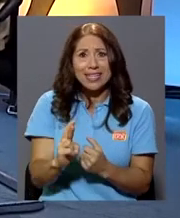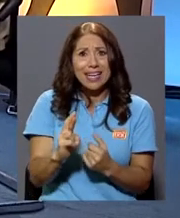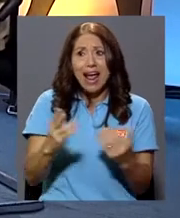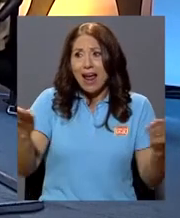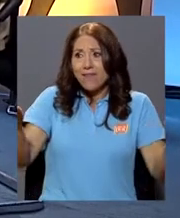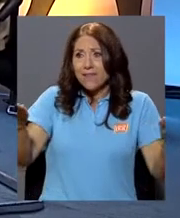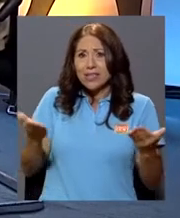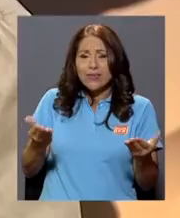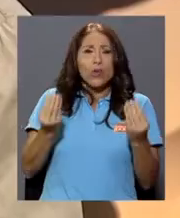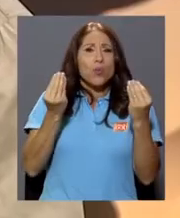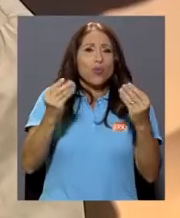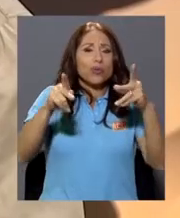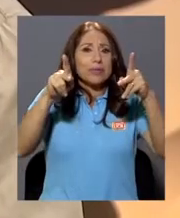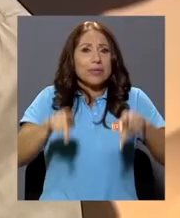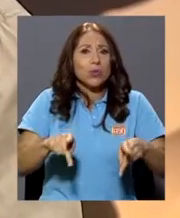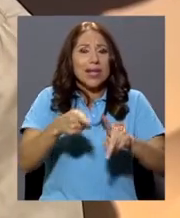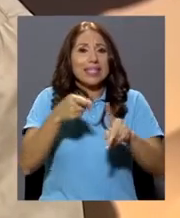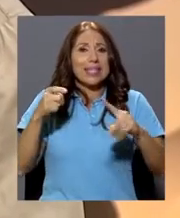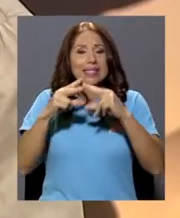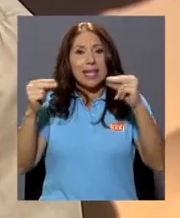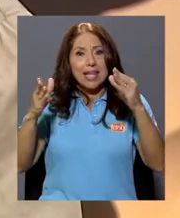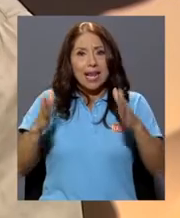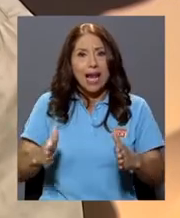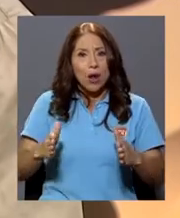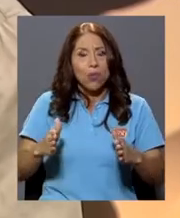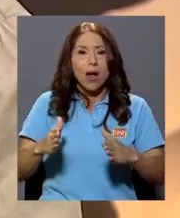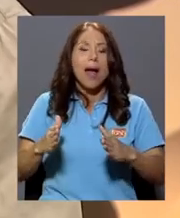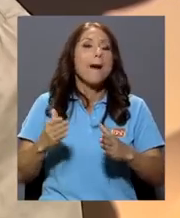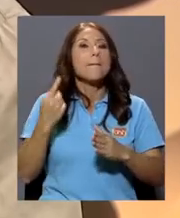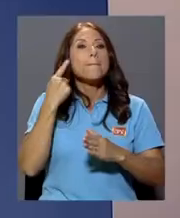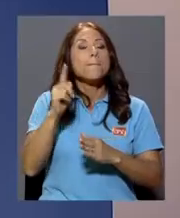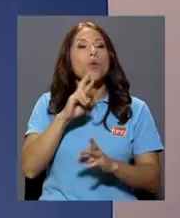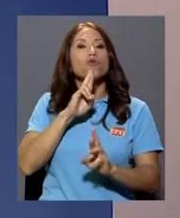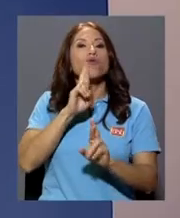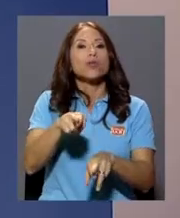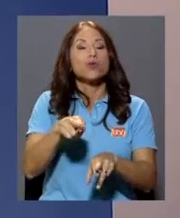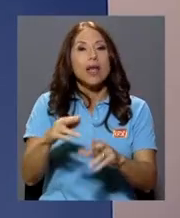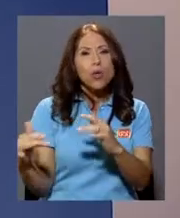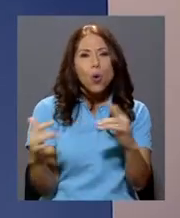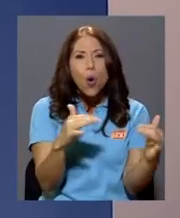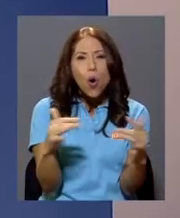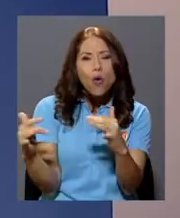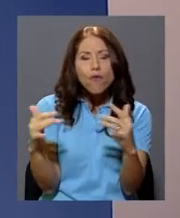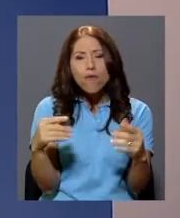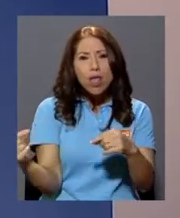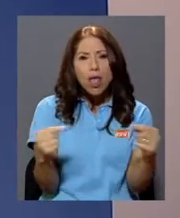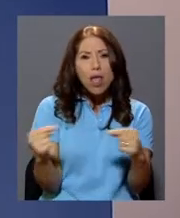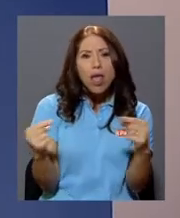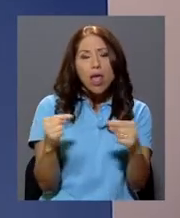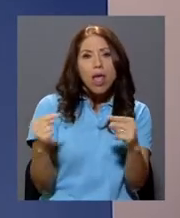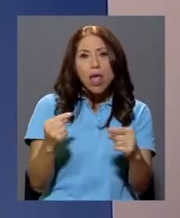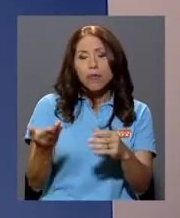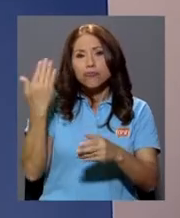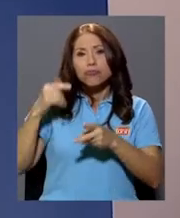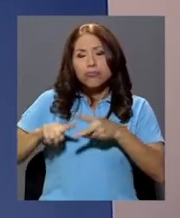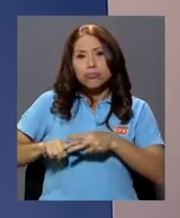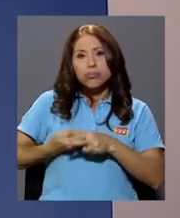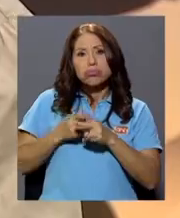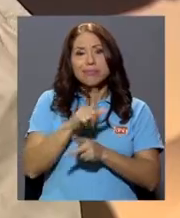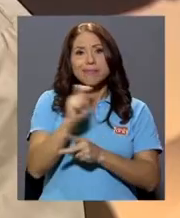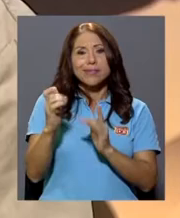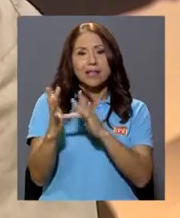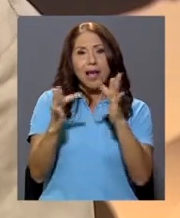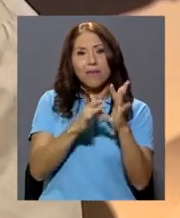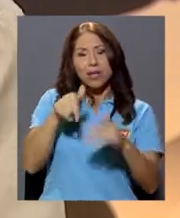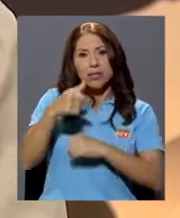de migración nicaragüense a propósito del conflicto interno que se vive, que detonó en abril de este año. Sí, sí.